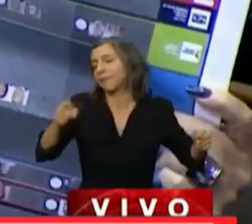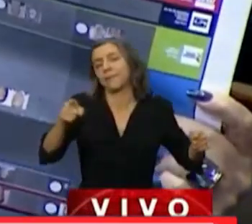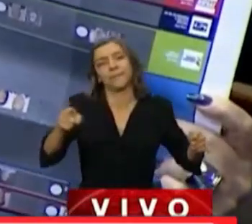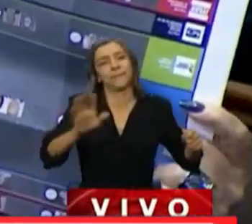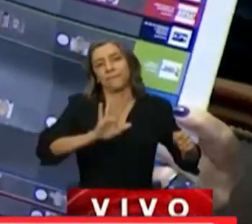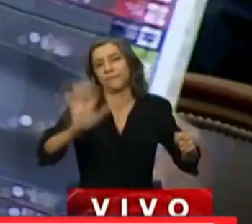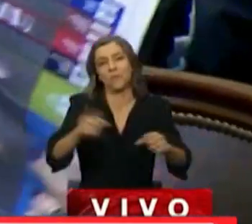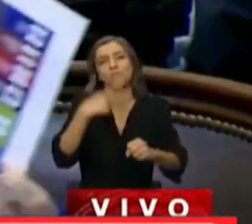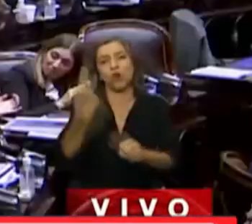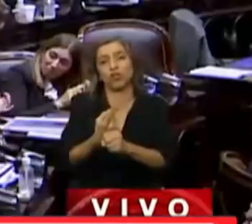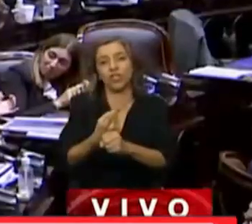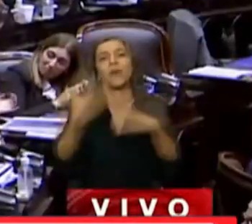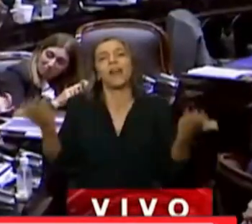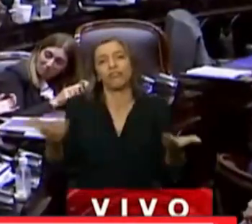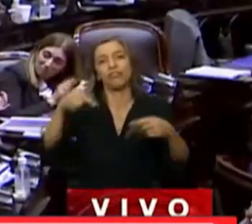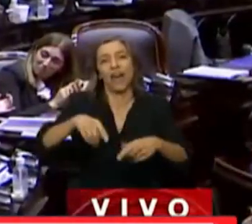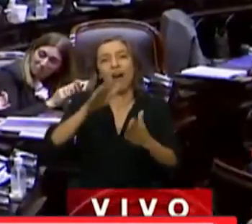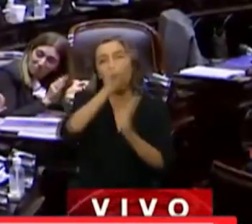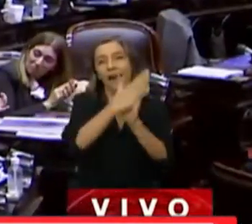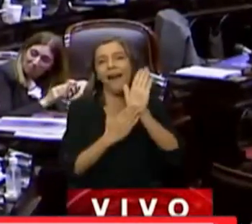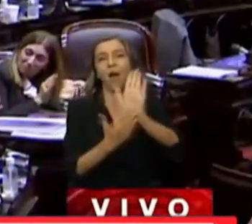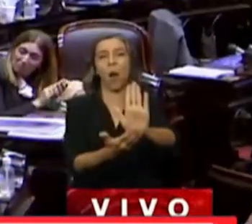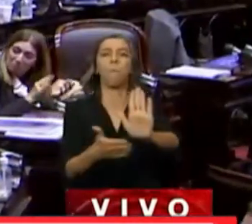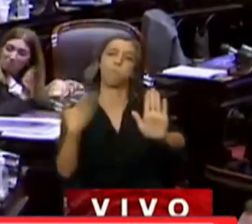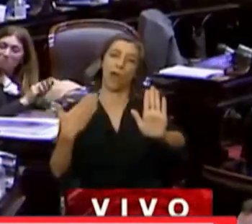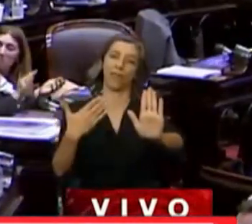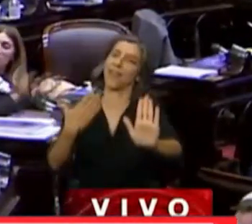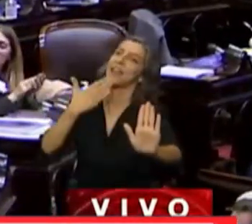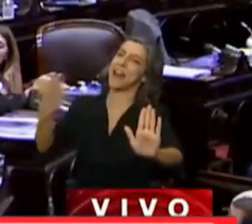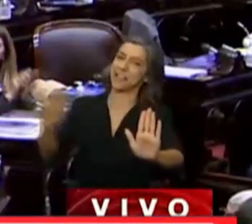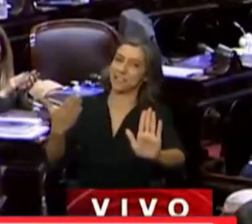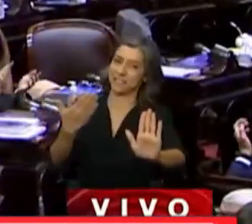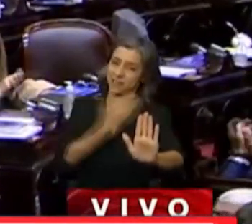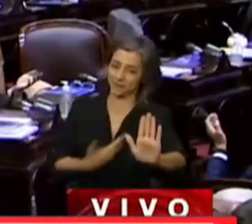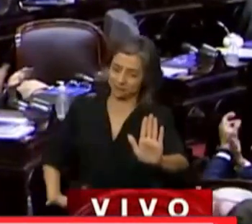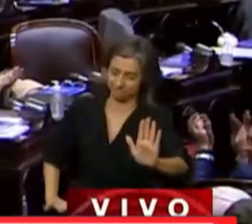ven aquí. Gracias, señor presidente. Bravo.